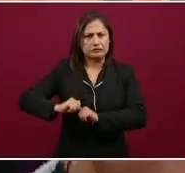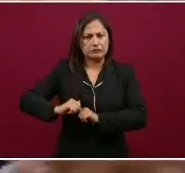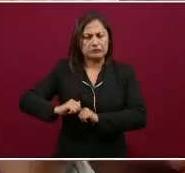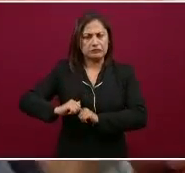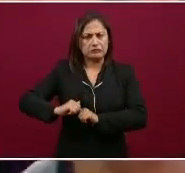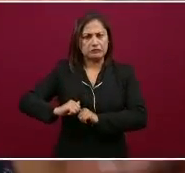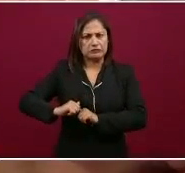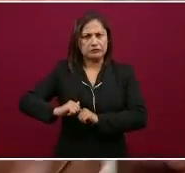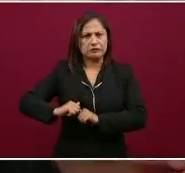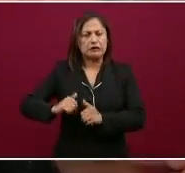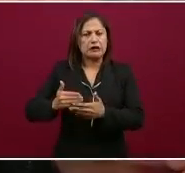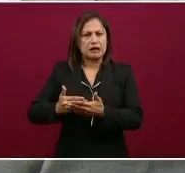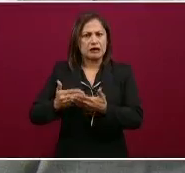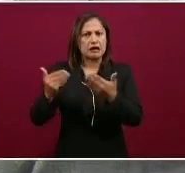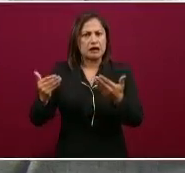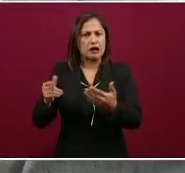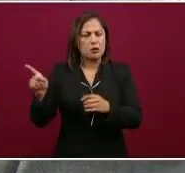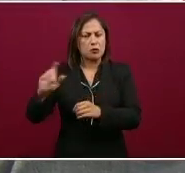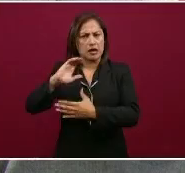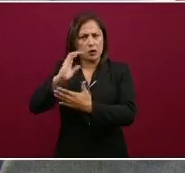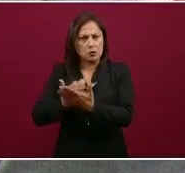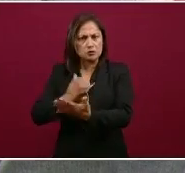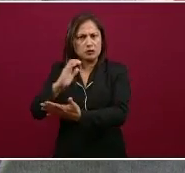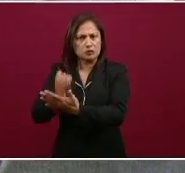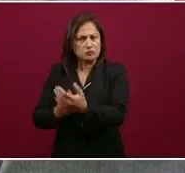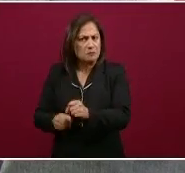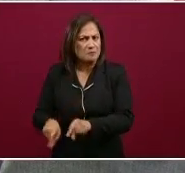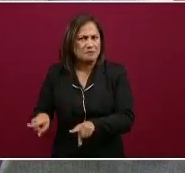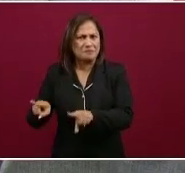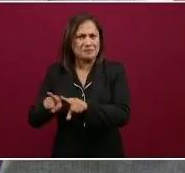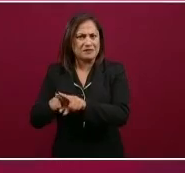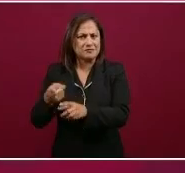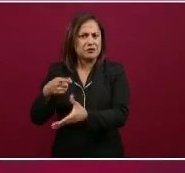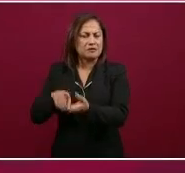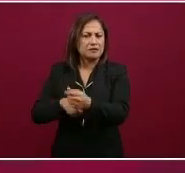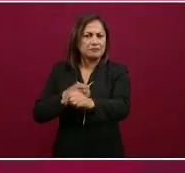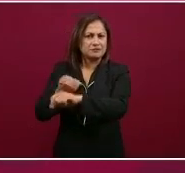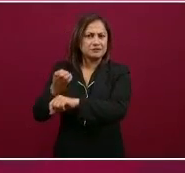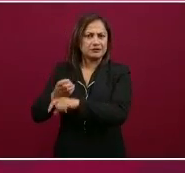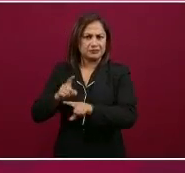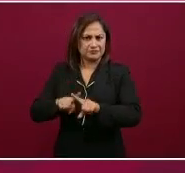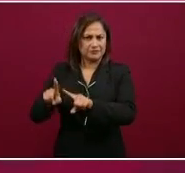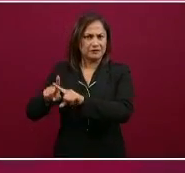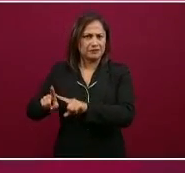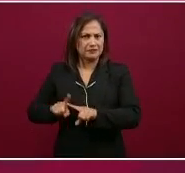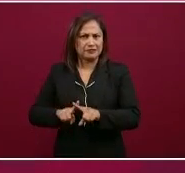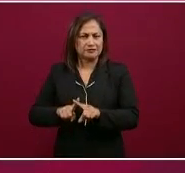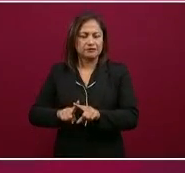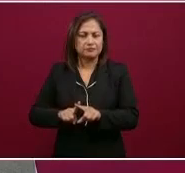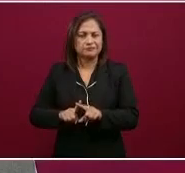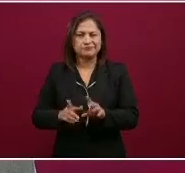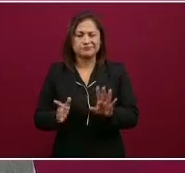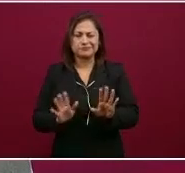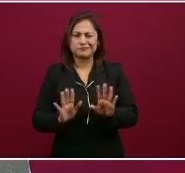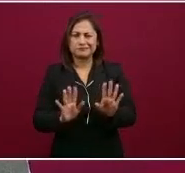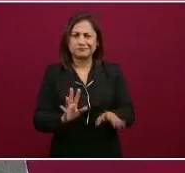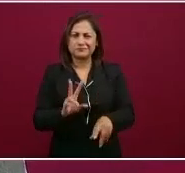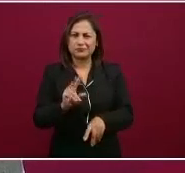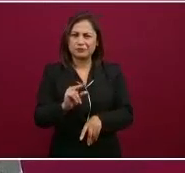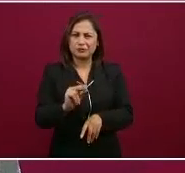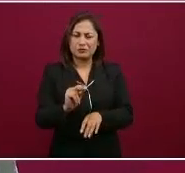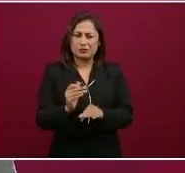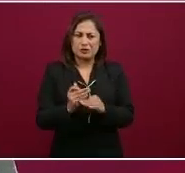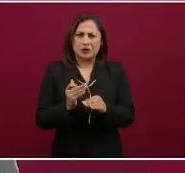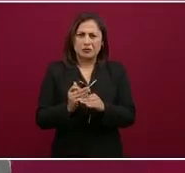administración ya también ganó nuevos contratos con gobiernos estatales? Pero no hay que adelantarnos. O